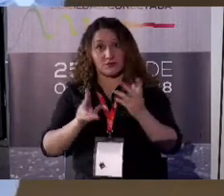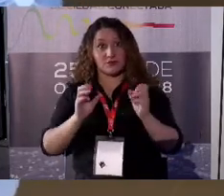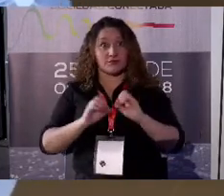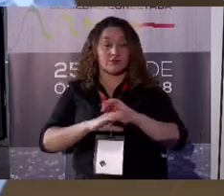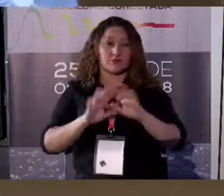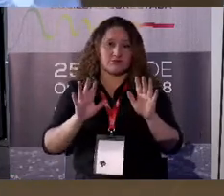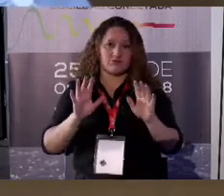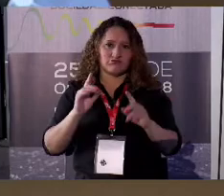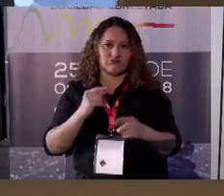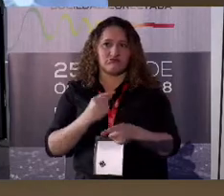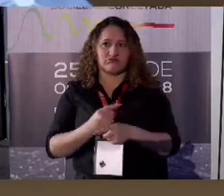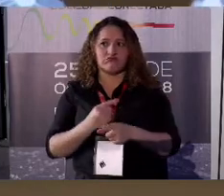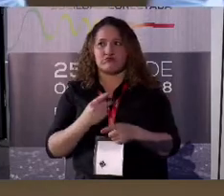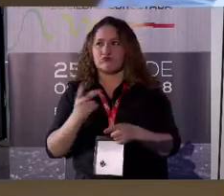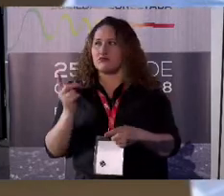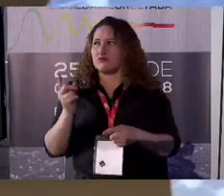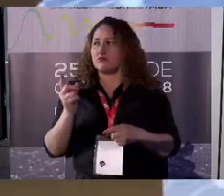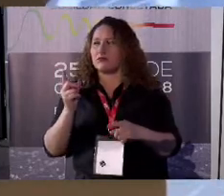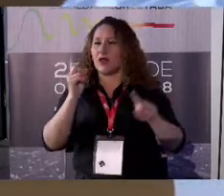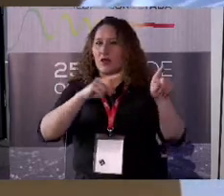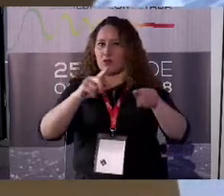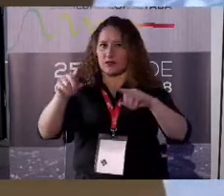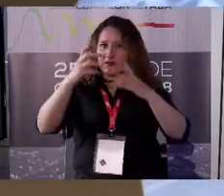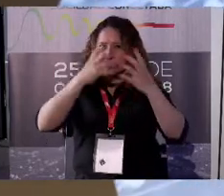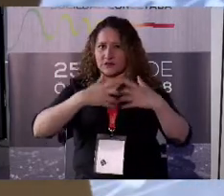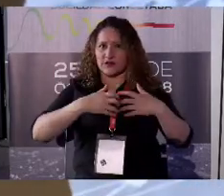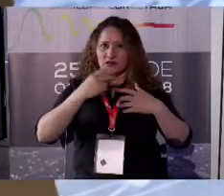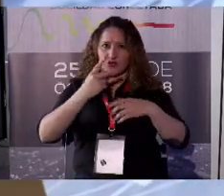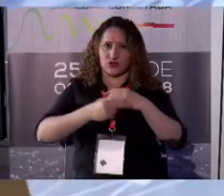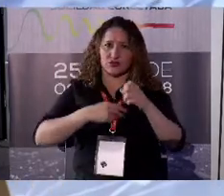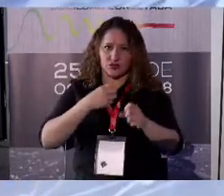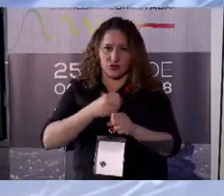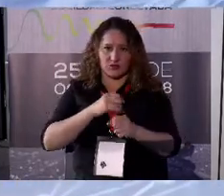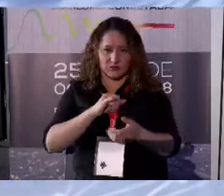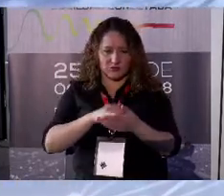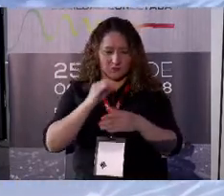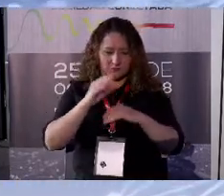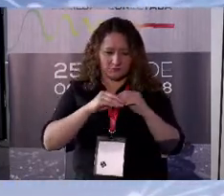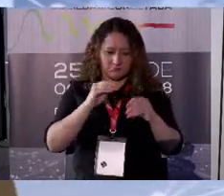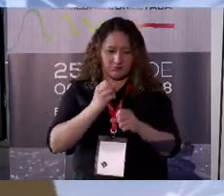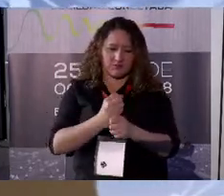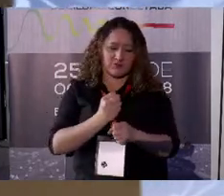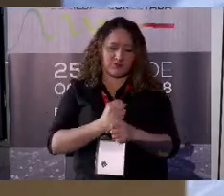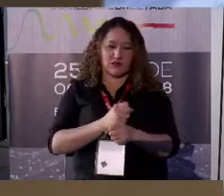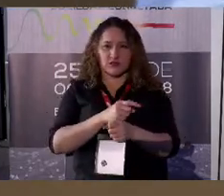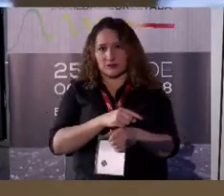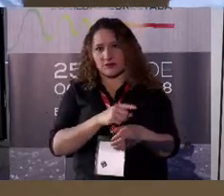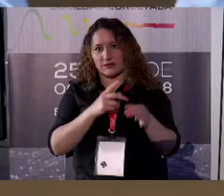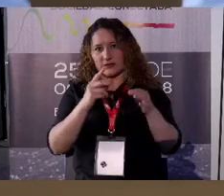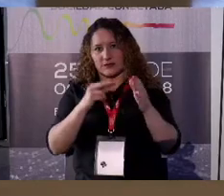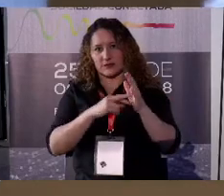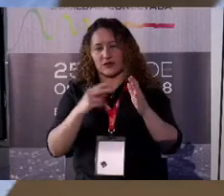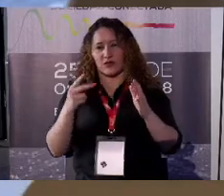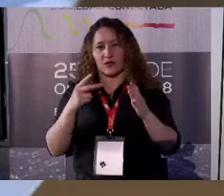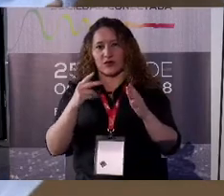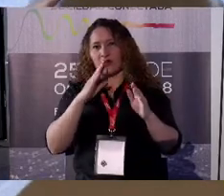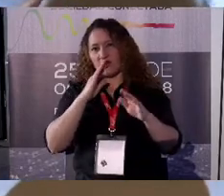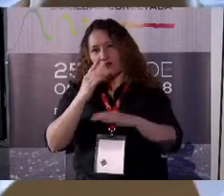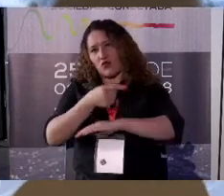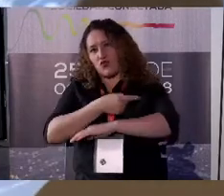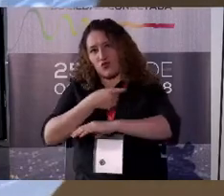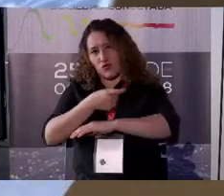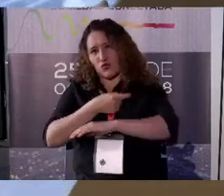Efectivamente, hay compañías que han estado trabajando en los dos últimos años en esta tecnología, Google, una de ellas, y